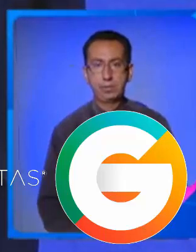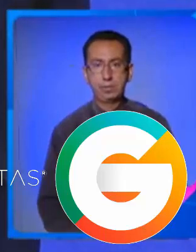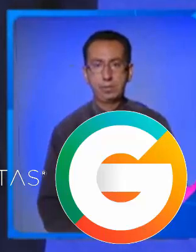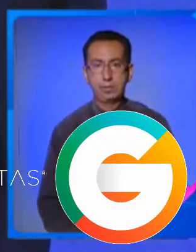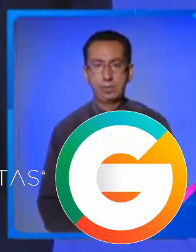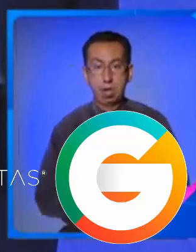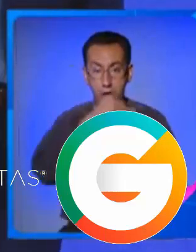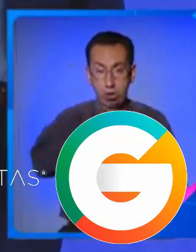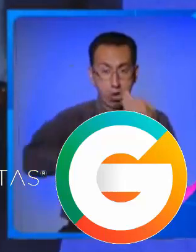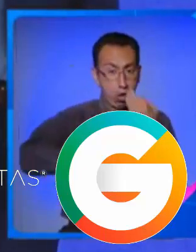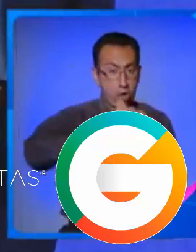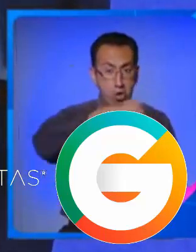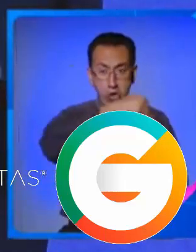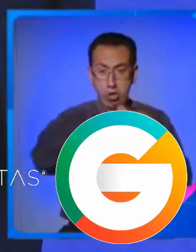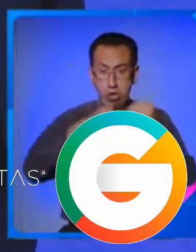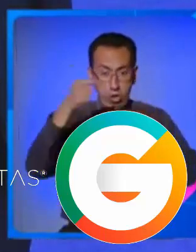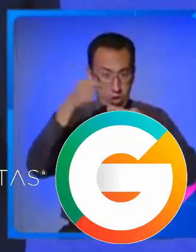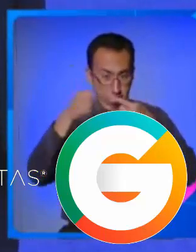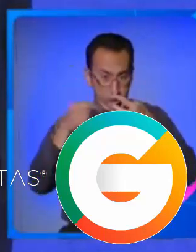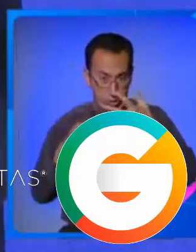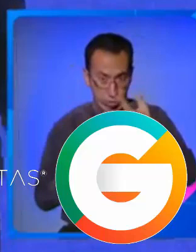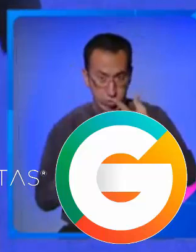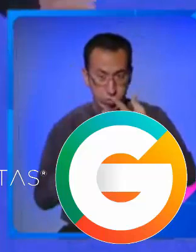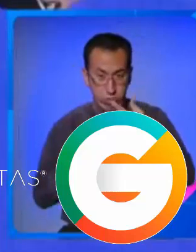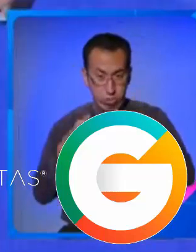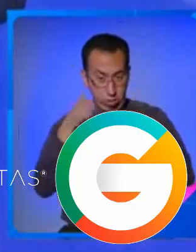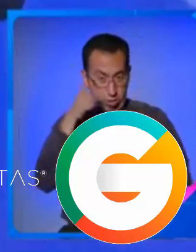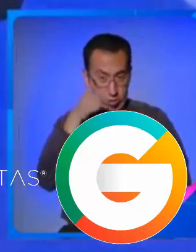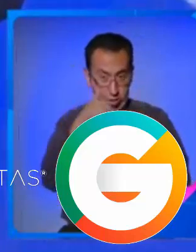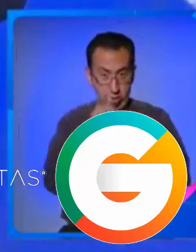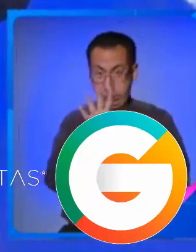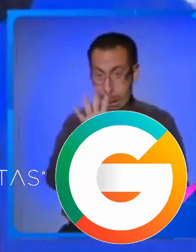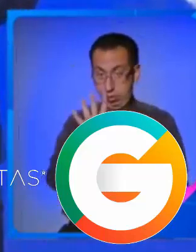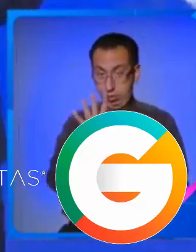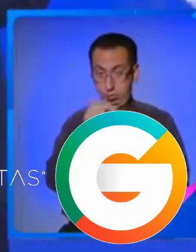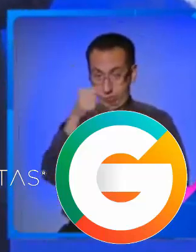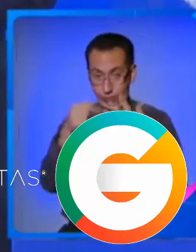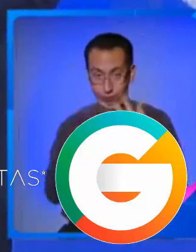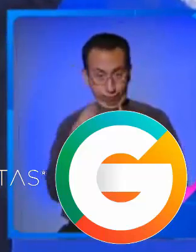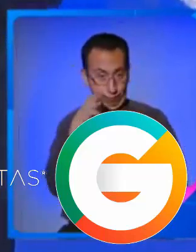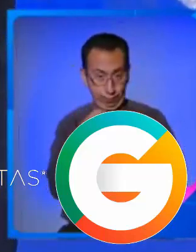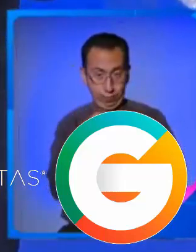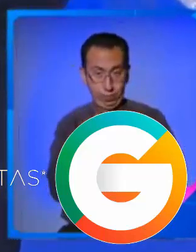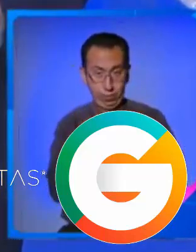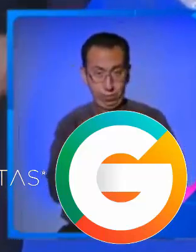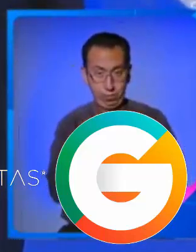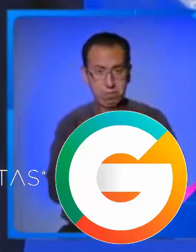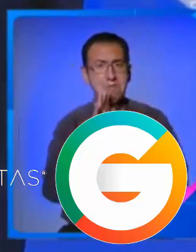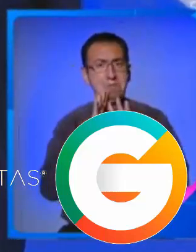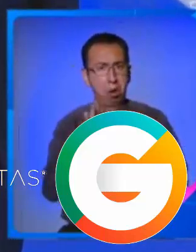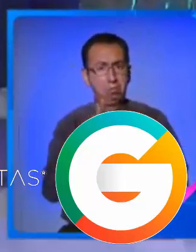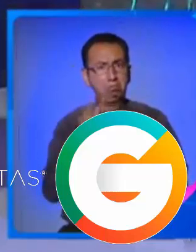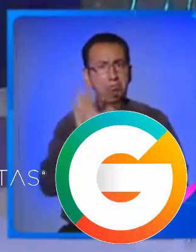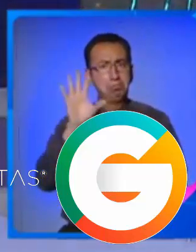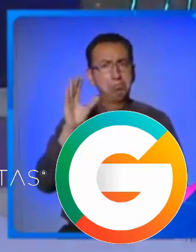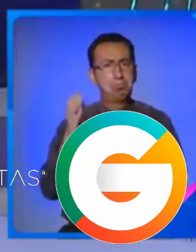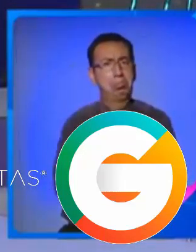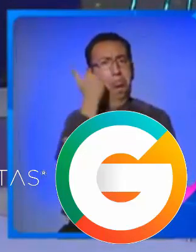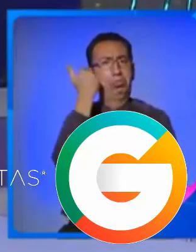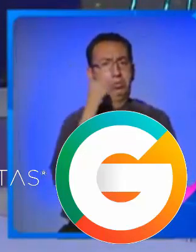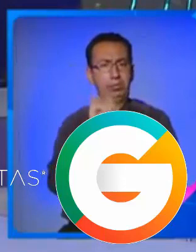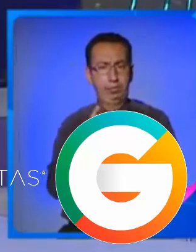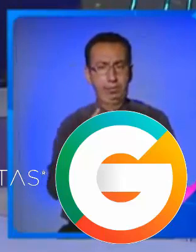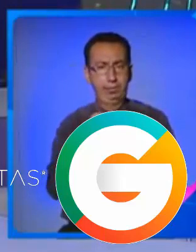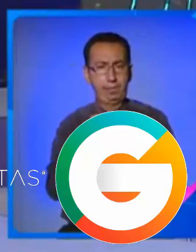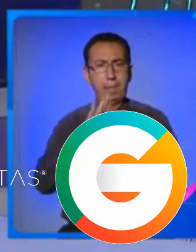todos estos objetivos que les mencionaba anteriormente, estos 5 objetivos del operativo Golpe de Timón, se cumplieron. Y se cumplieron